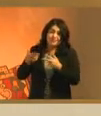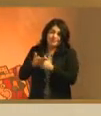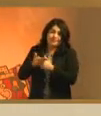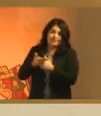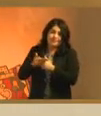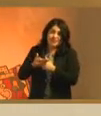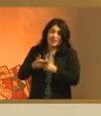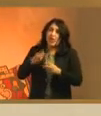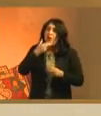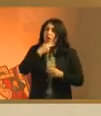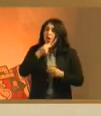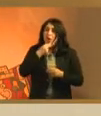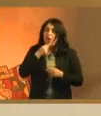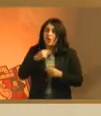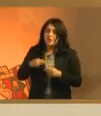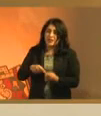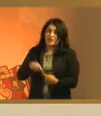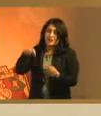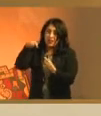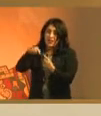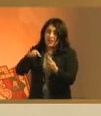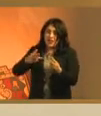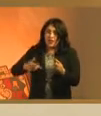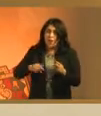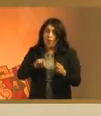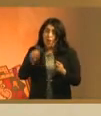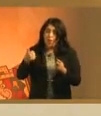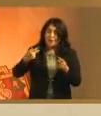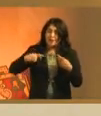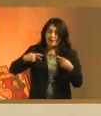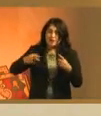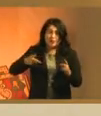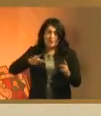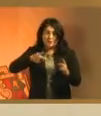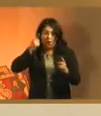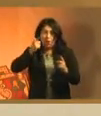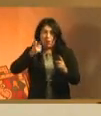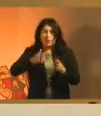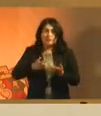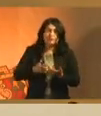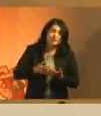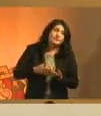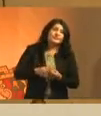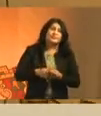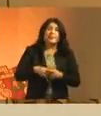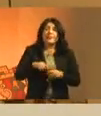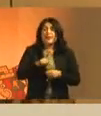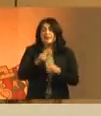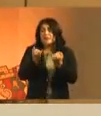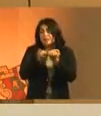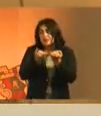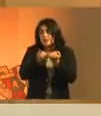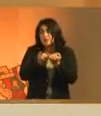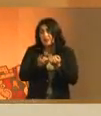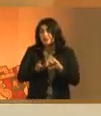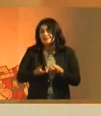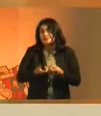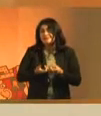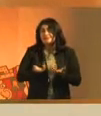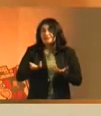y es fusilado por unos golpistas que sumándose al de la huertismo